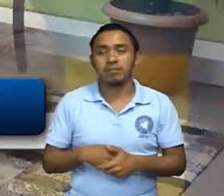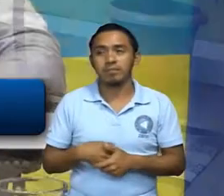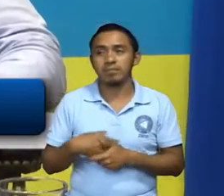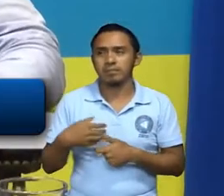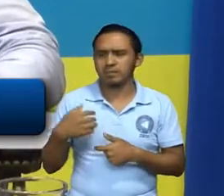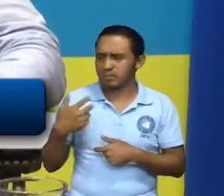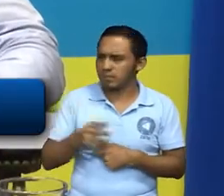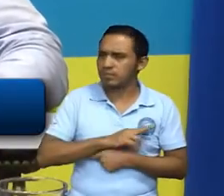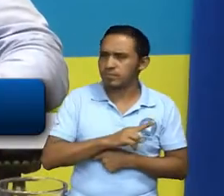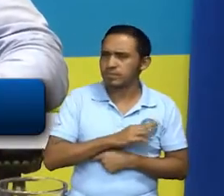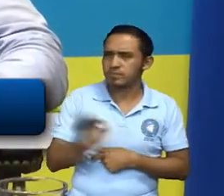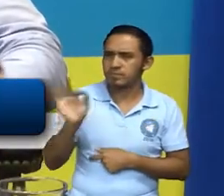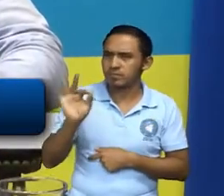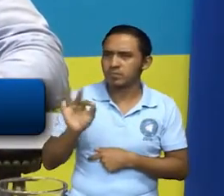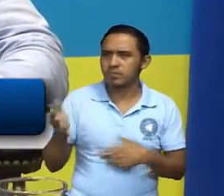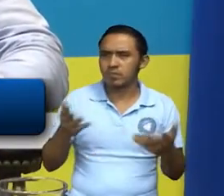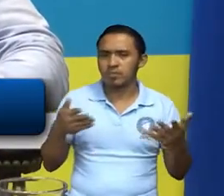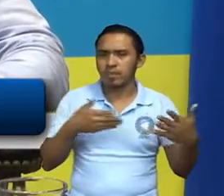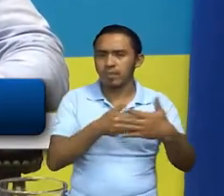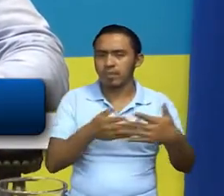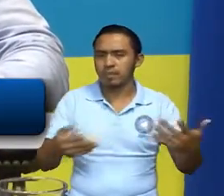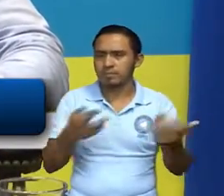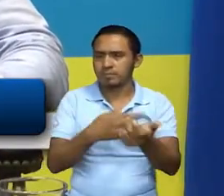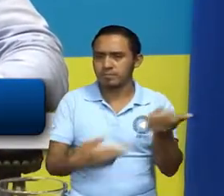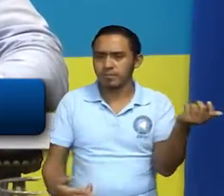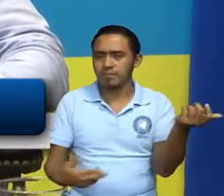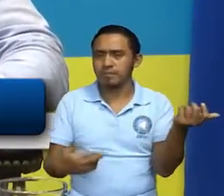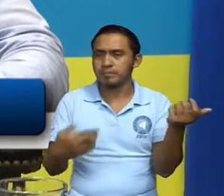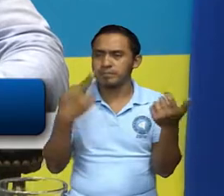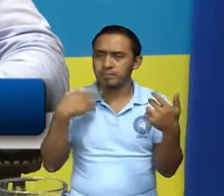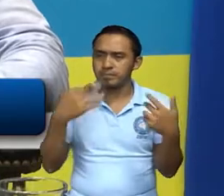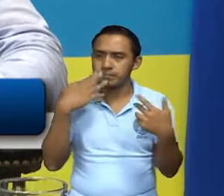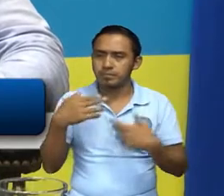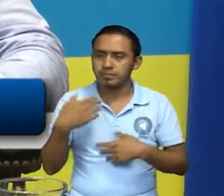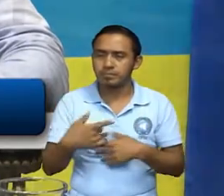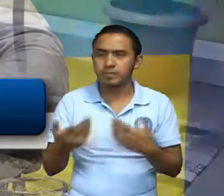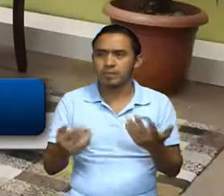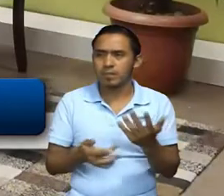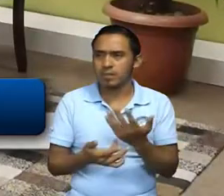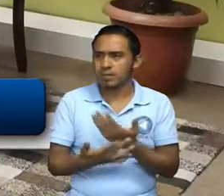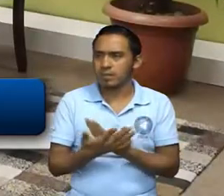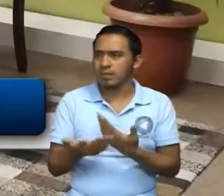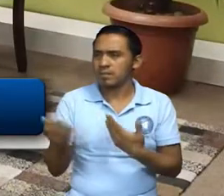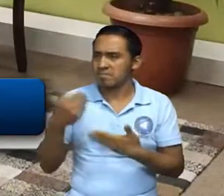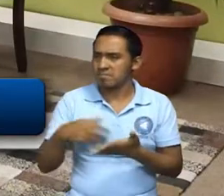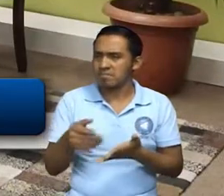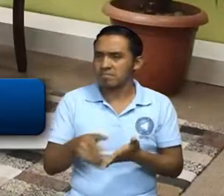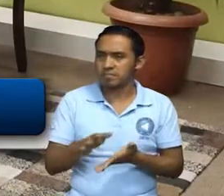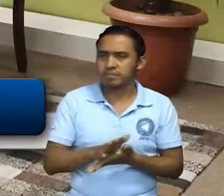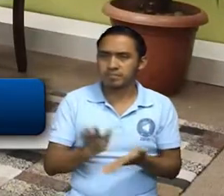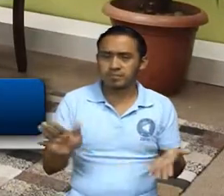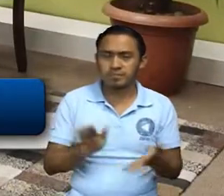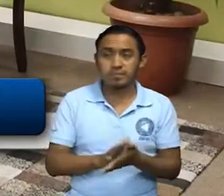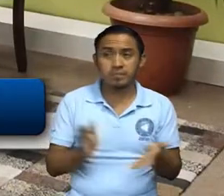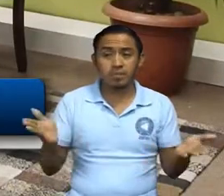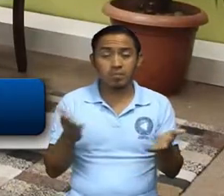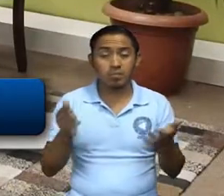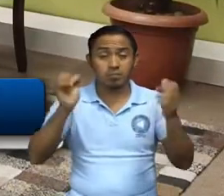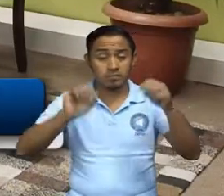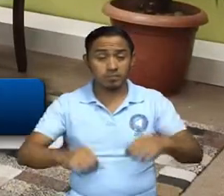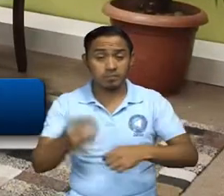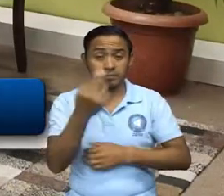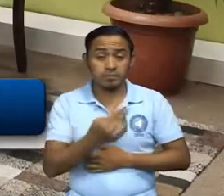Hay maneras de detener la hemorragia. Así es. O el sangrado nasal, ¿verdad? Técnicas muy sencillas que nosotros las podemos